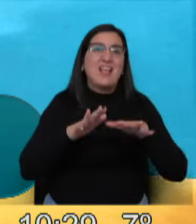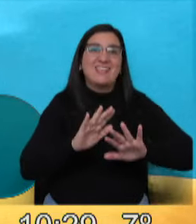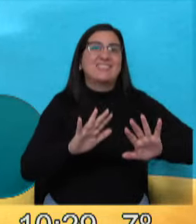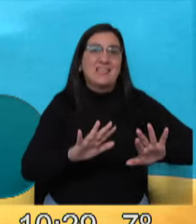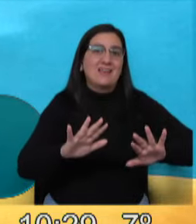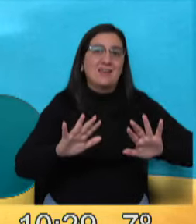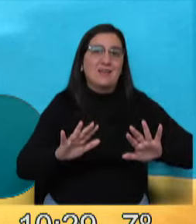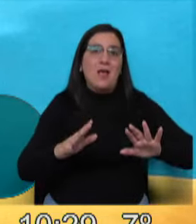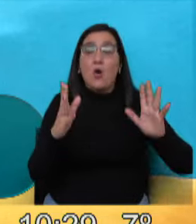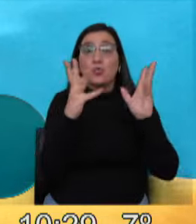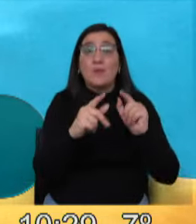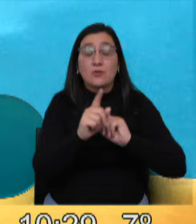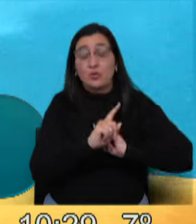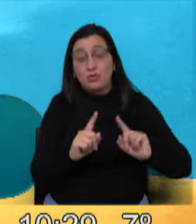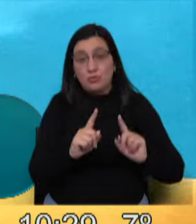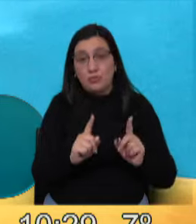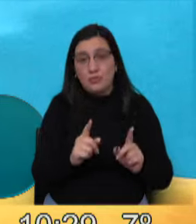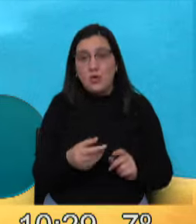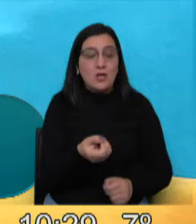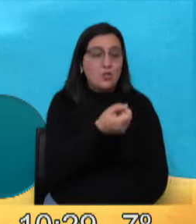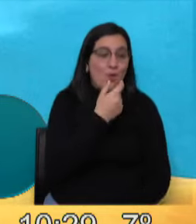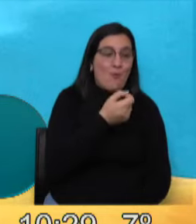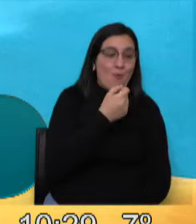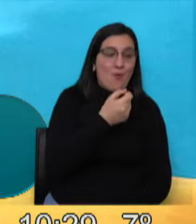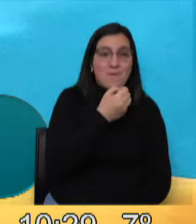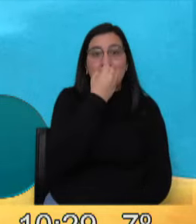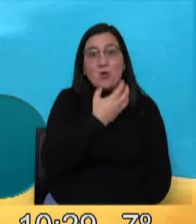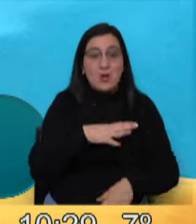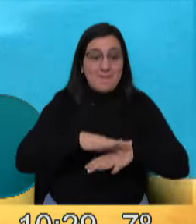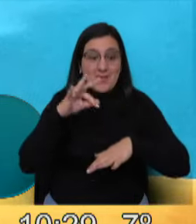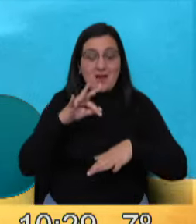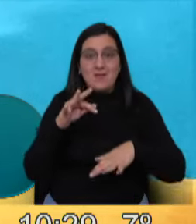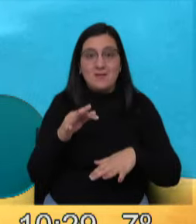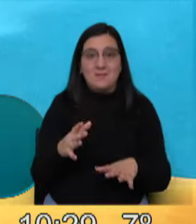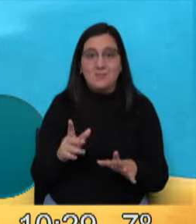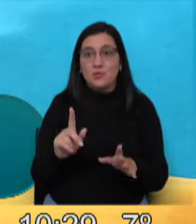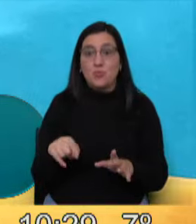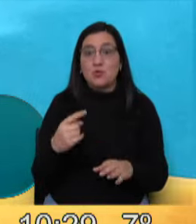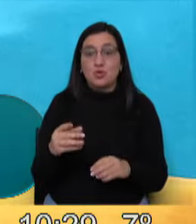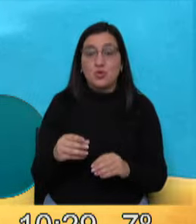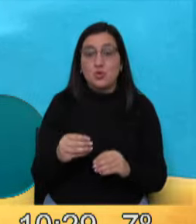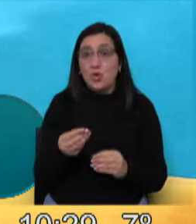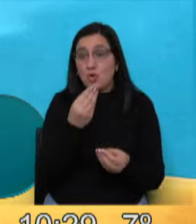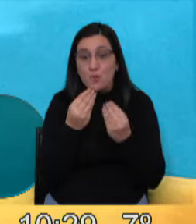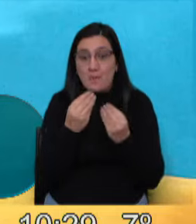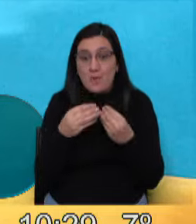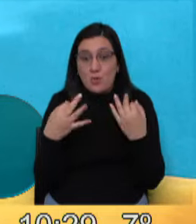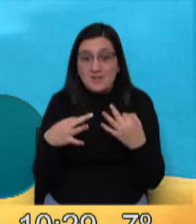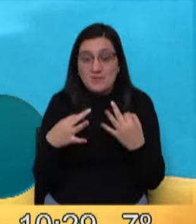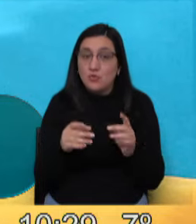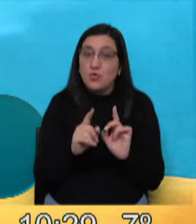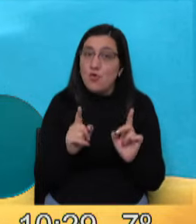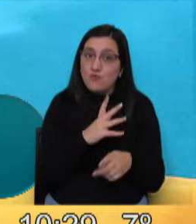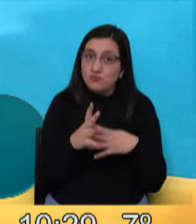¿Tá? Sí te da un beneficio, pero no es que yo tomo colágeno y viene y me mejora la piel como, no sé, los otros suplementos que lo tomamos para algo específico. Y sí, esto